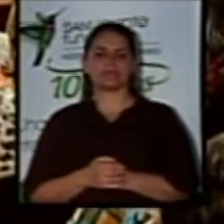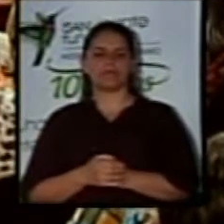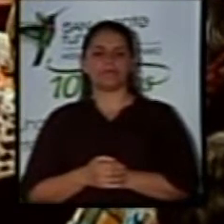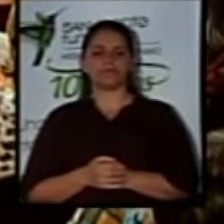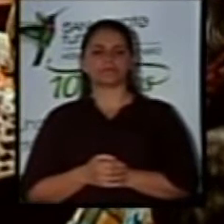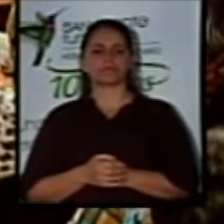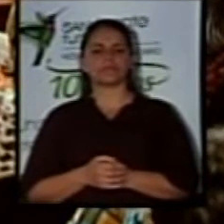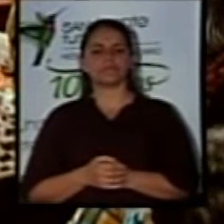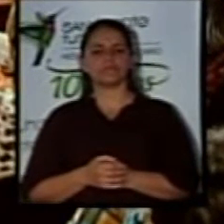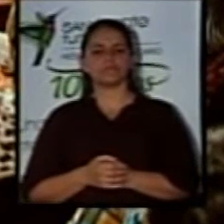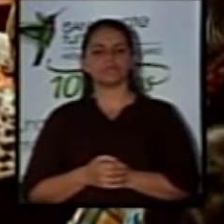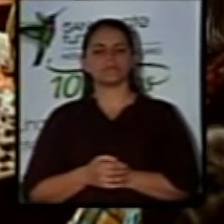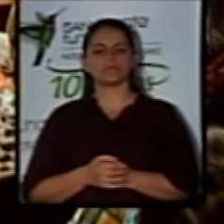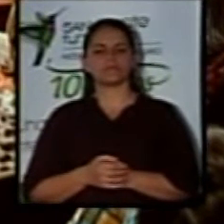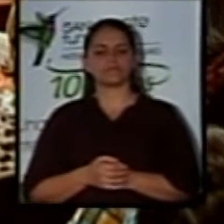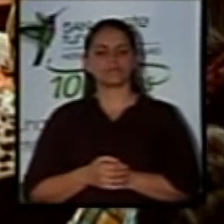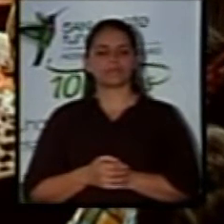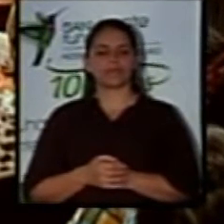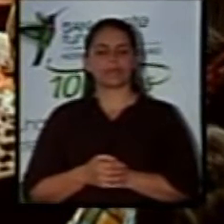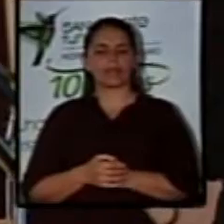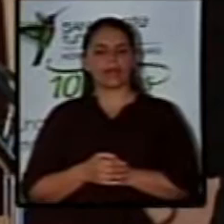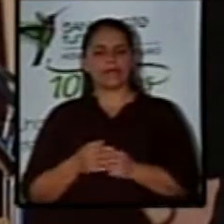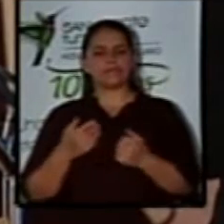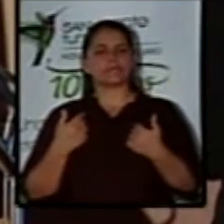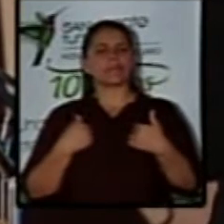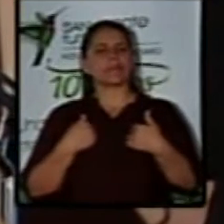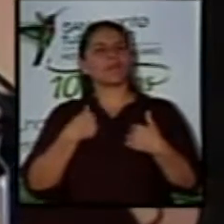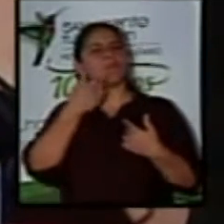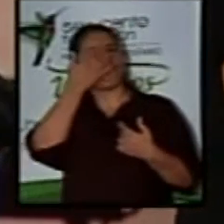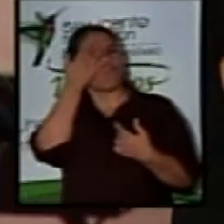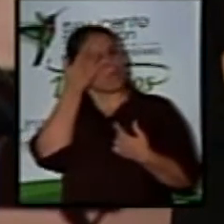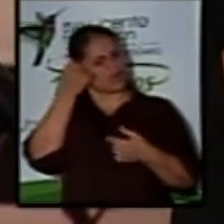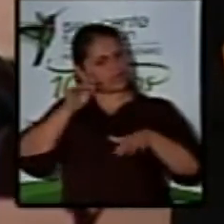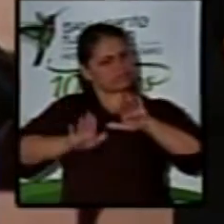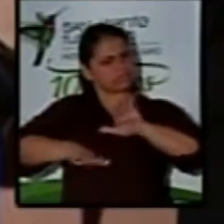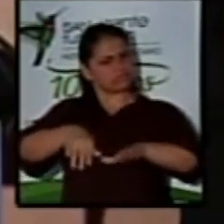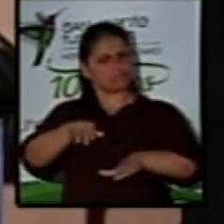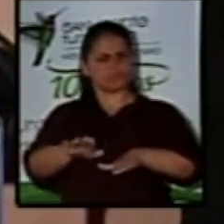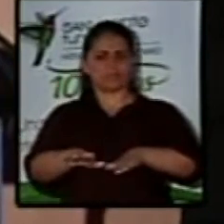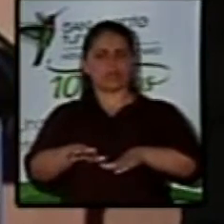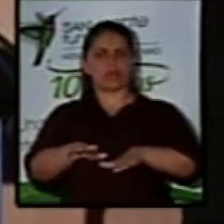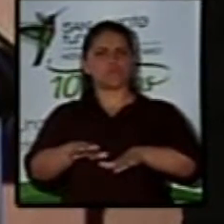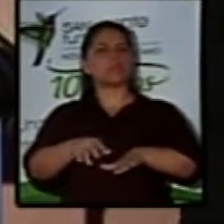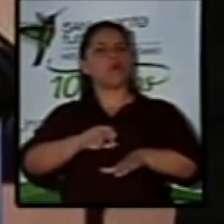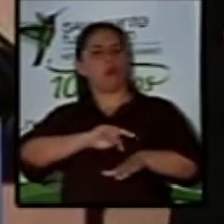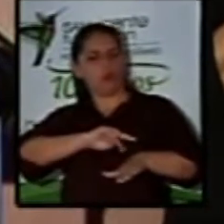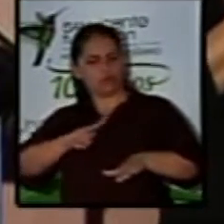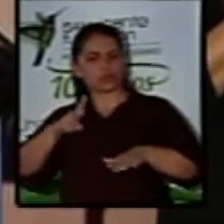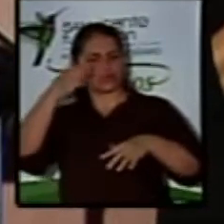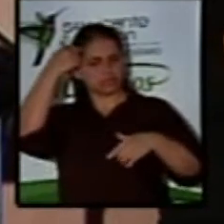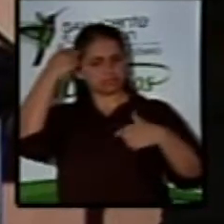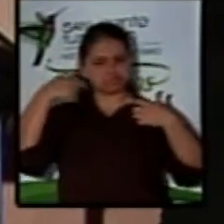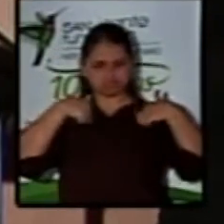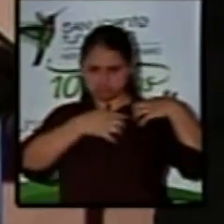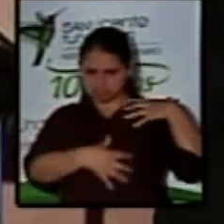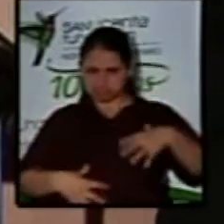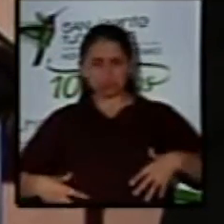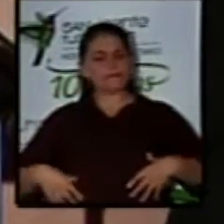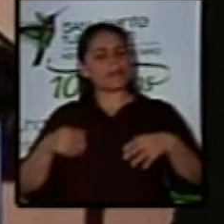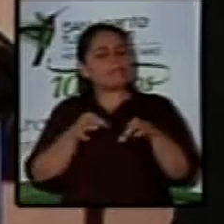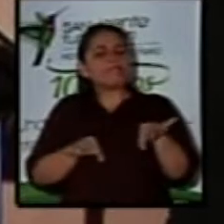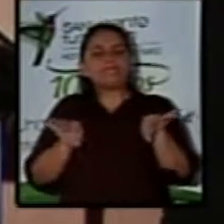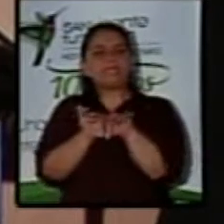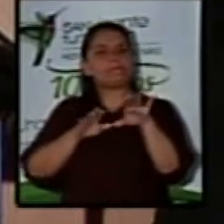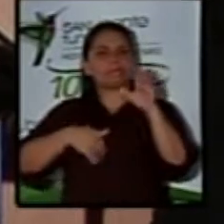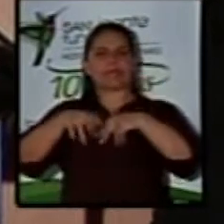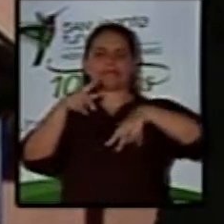Entonces, ¿por qué son más frecuentes las varices en los miembros inferiores? Existen varices en otros órganos y sistemas, pero en este momento vamos a referirnos a las